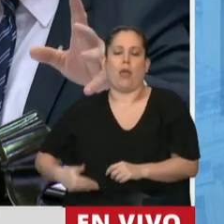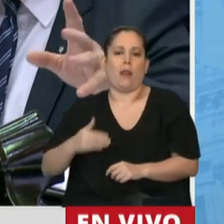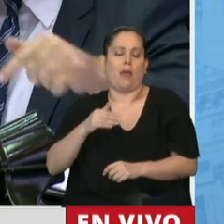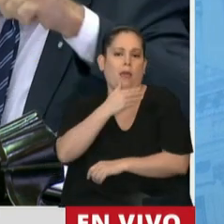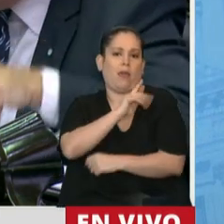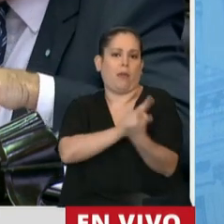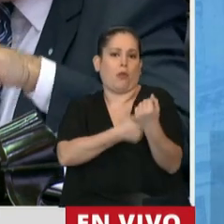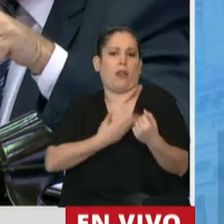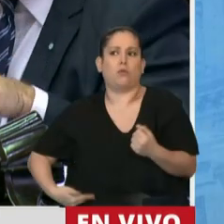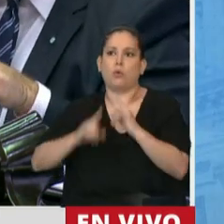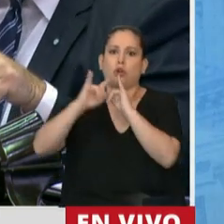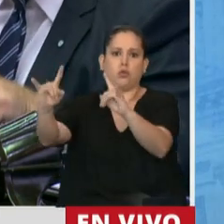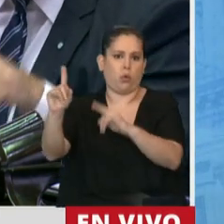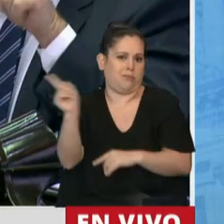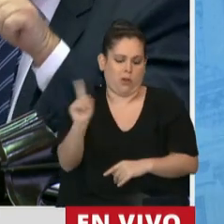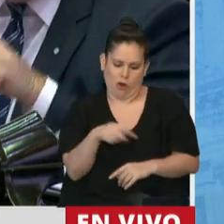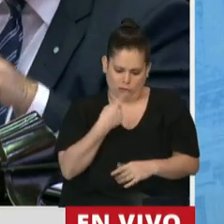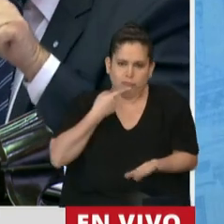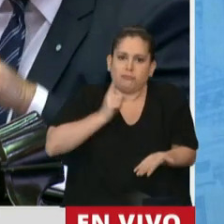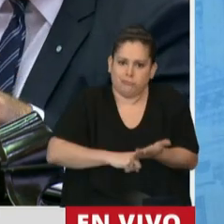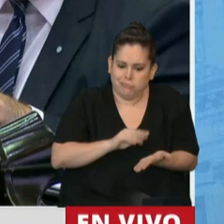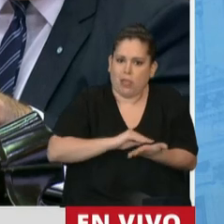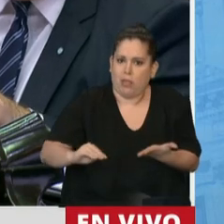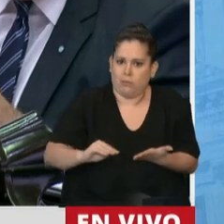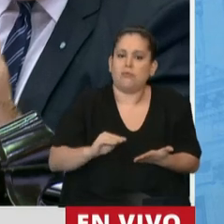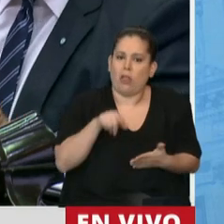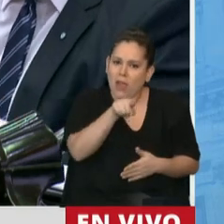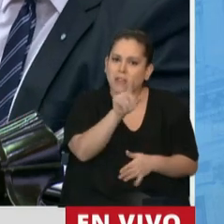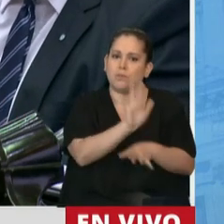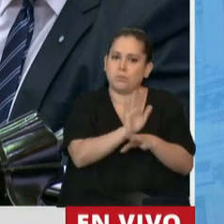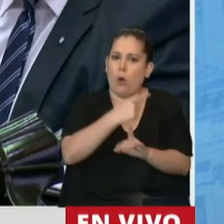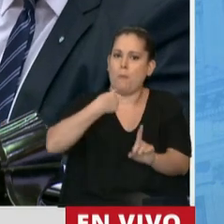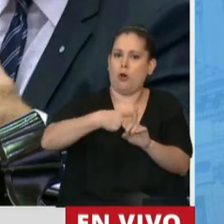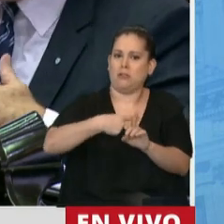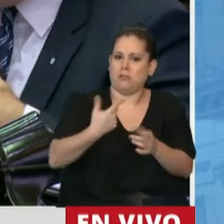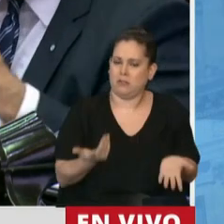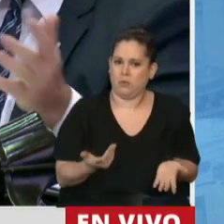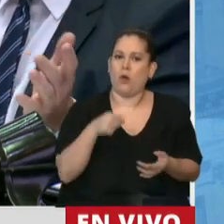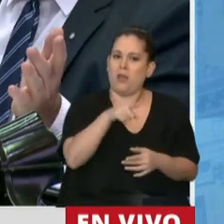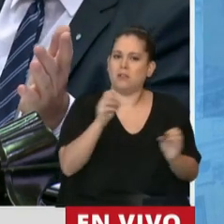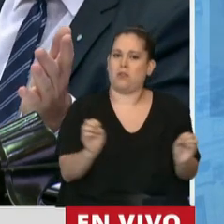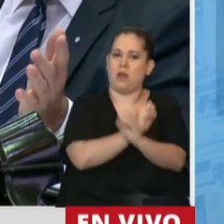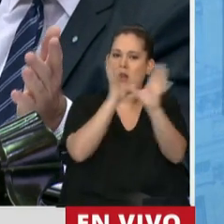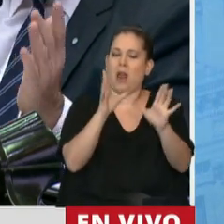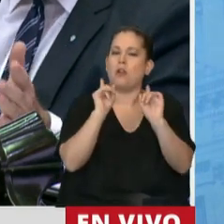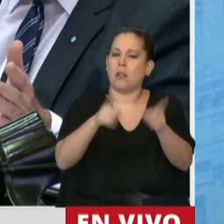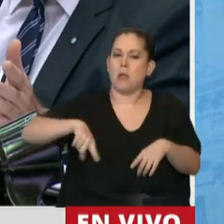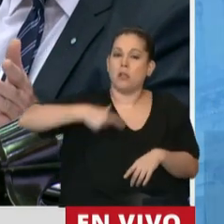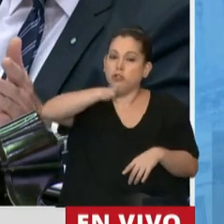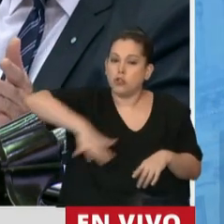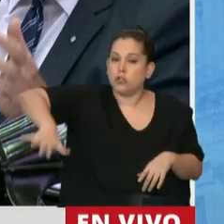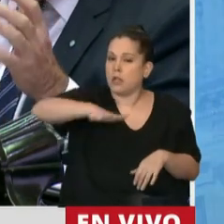tome las decisiones. Ese es un mensaje político positivo. Lo que sí es claro, y esto toda la sociedad lo tiene que tener en